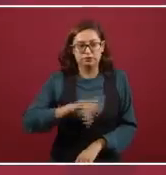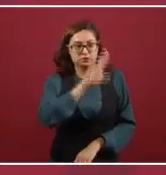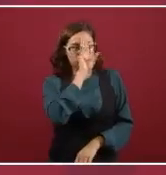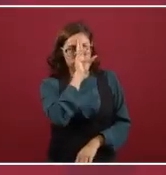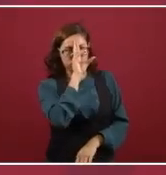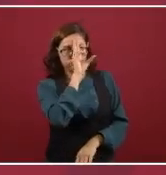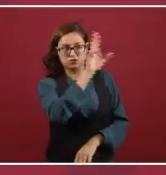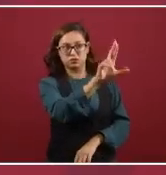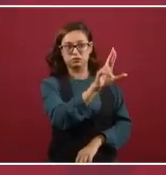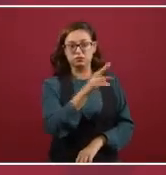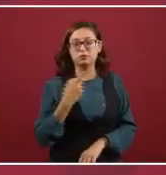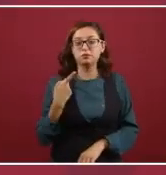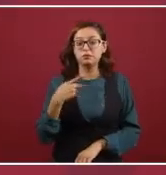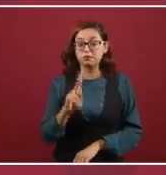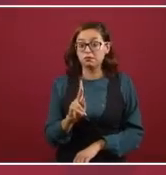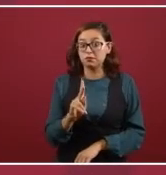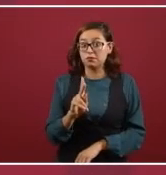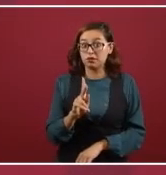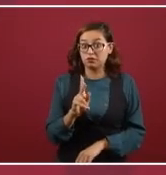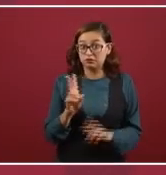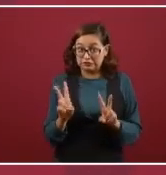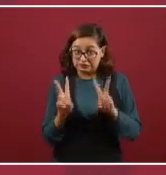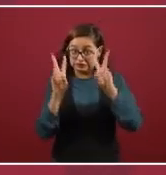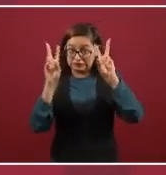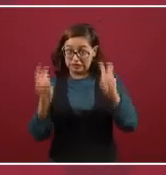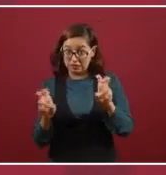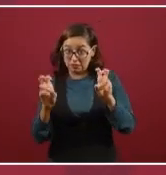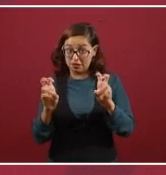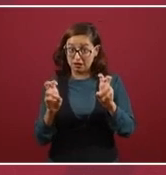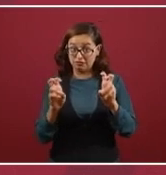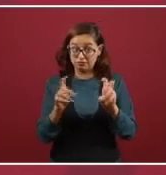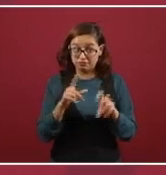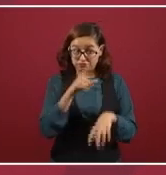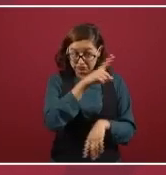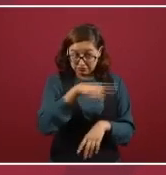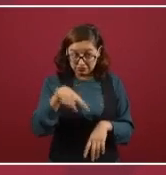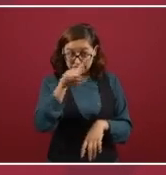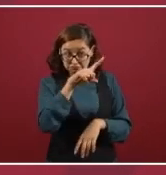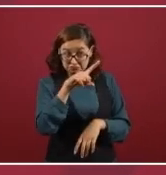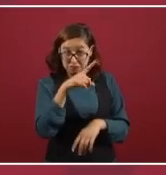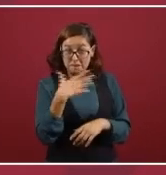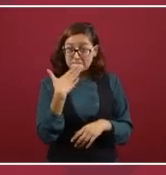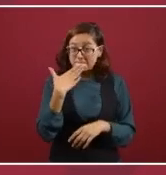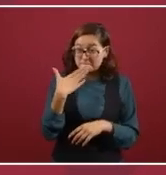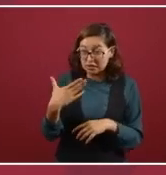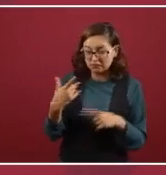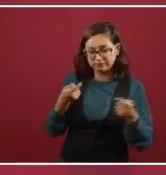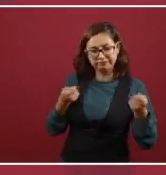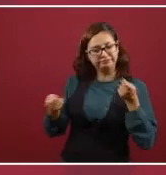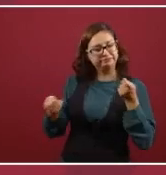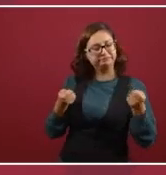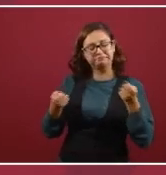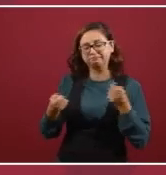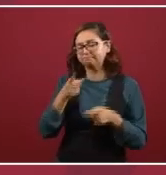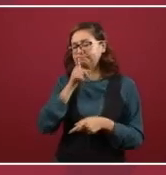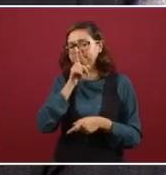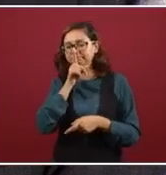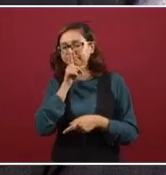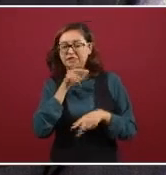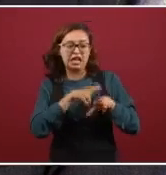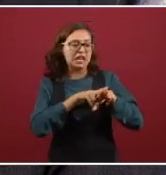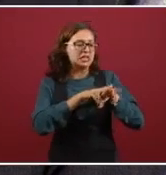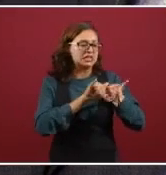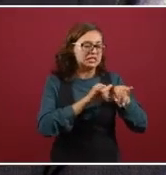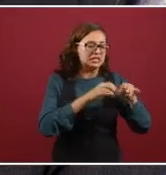tema no lo han tratado bien, con todo respeto, ni republicanos ni